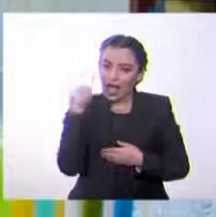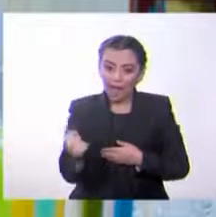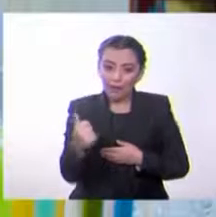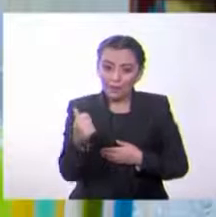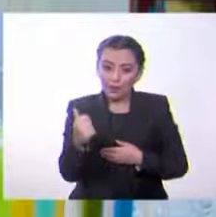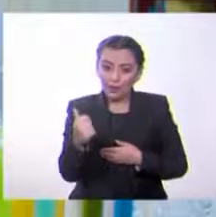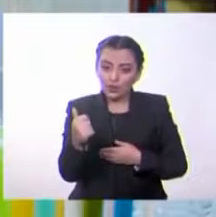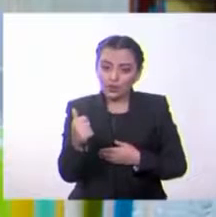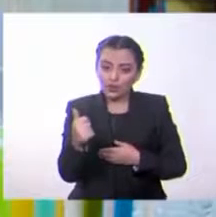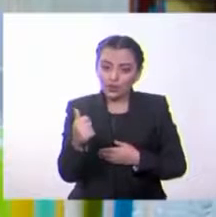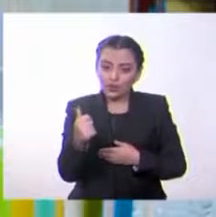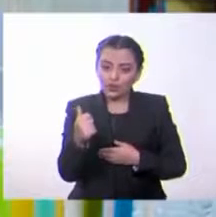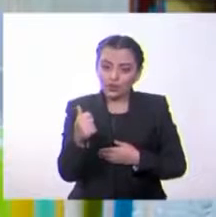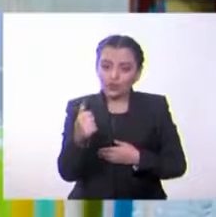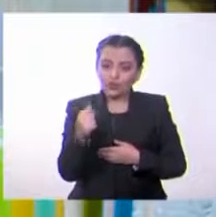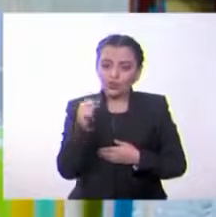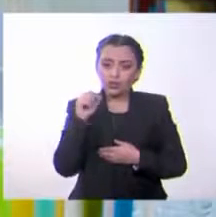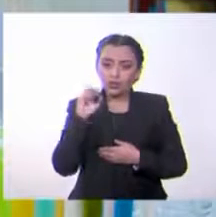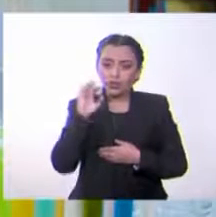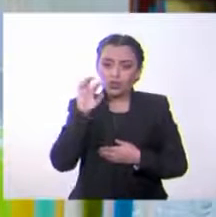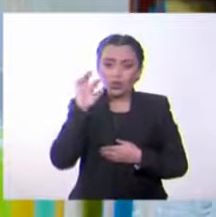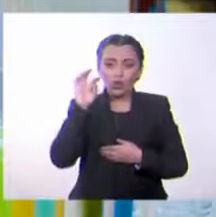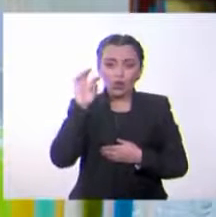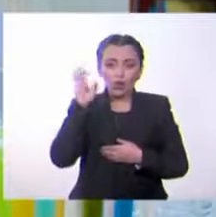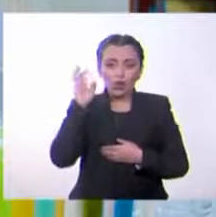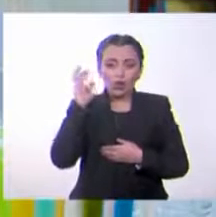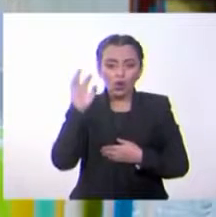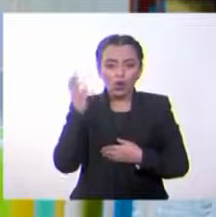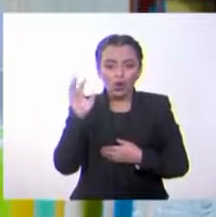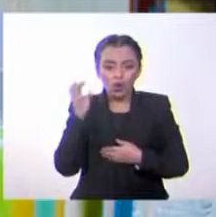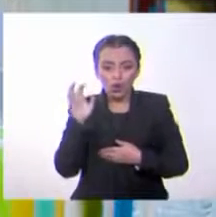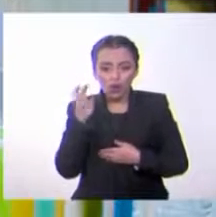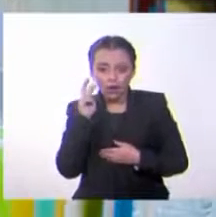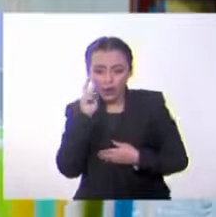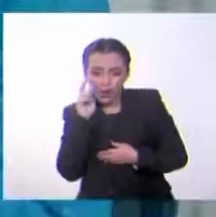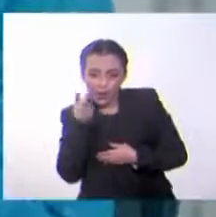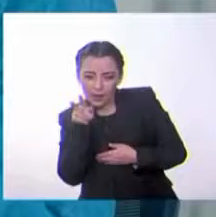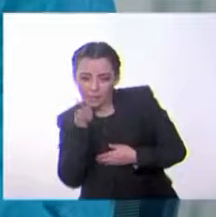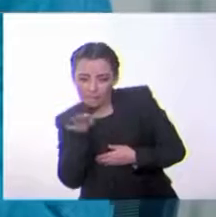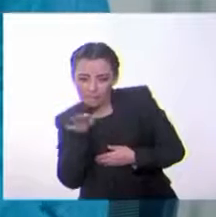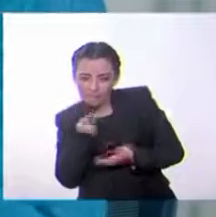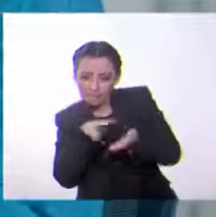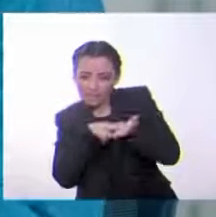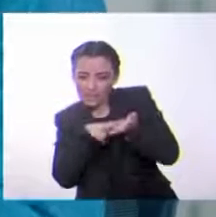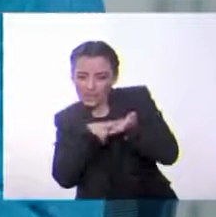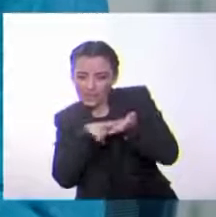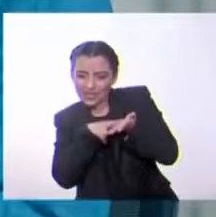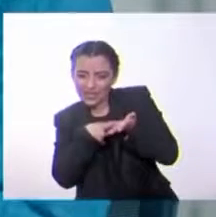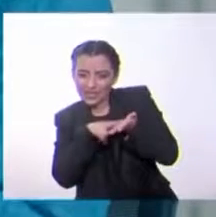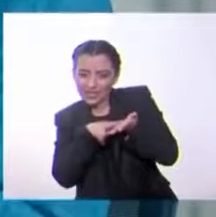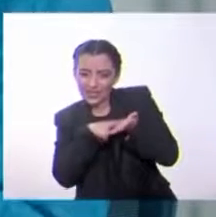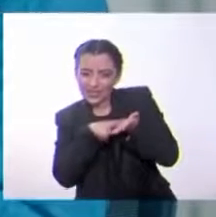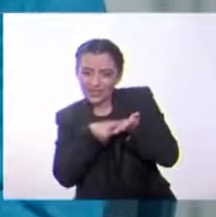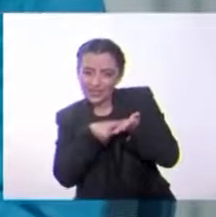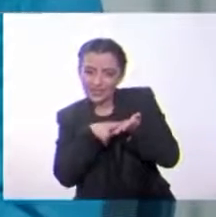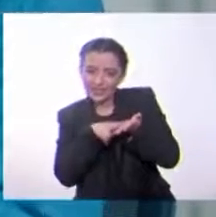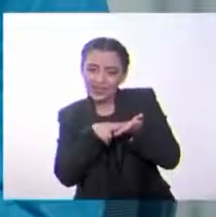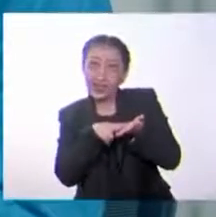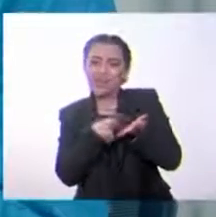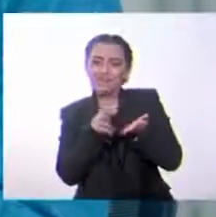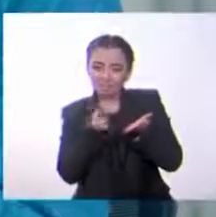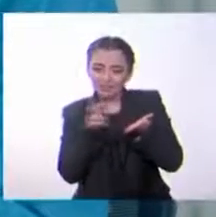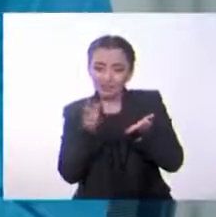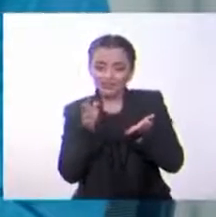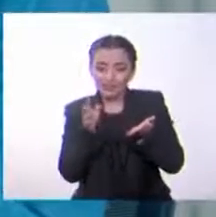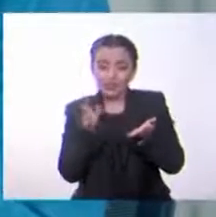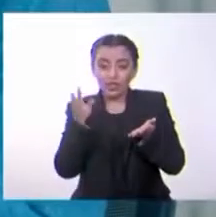Se empezó a tornar de un tono un poco verde, en este caso era verde por la mezcla del color azul